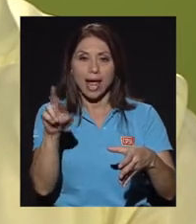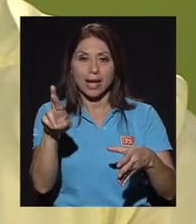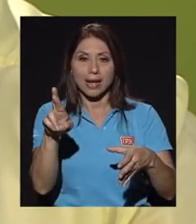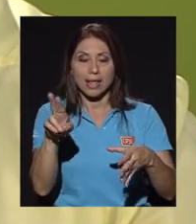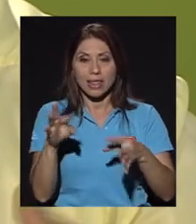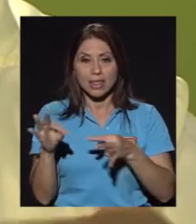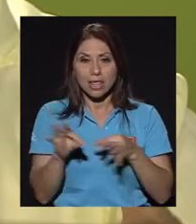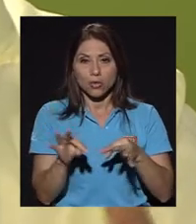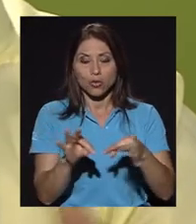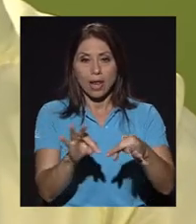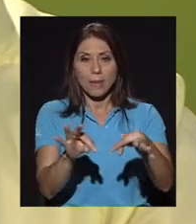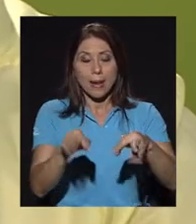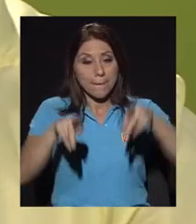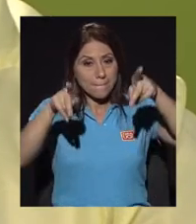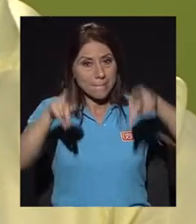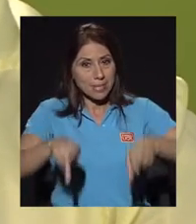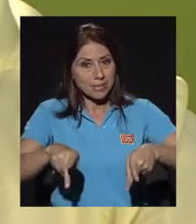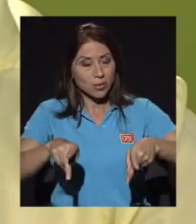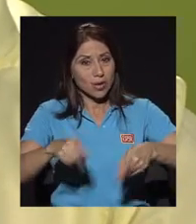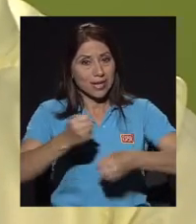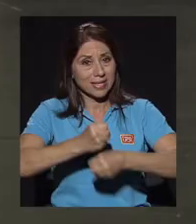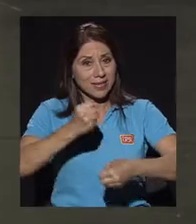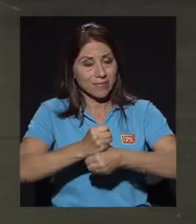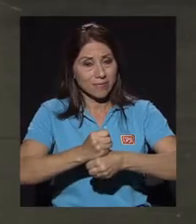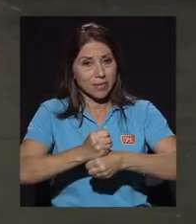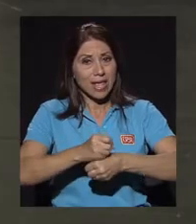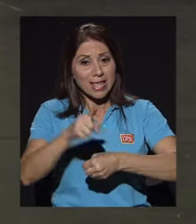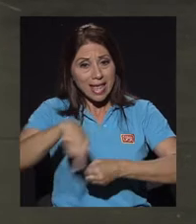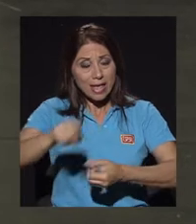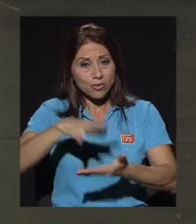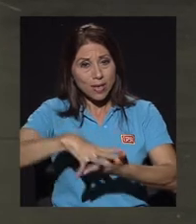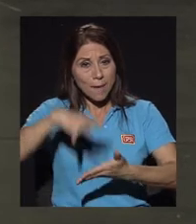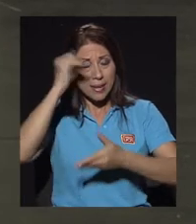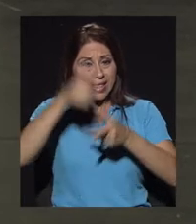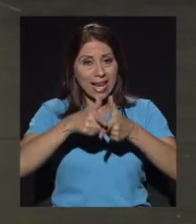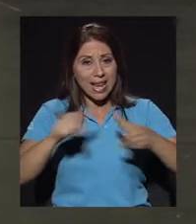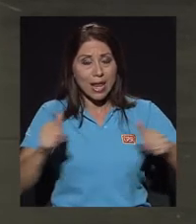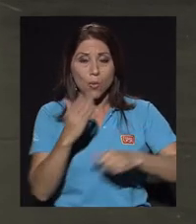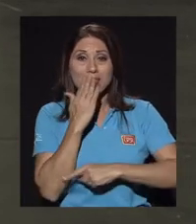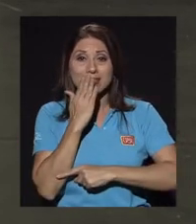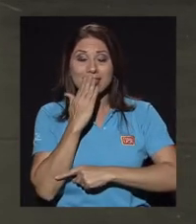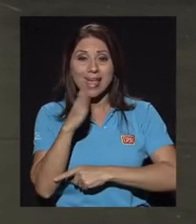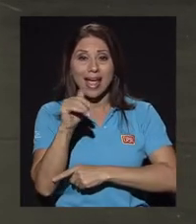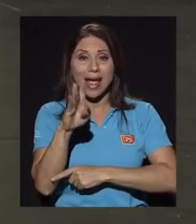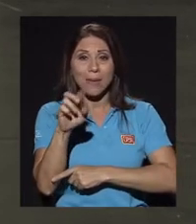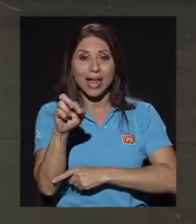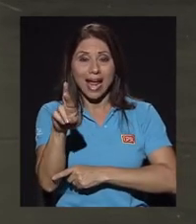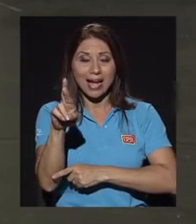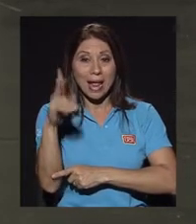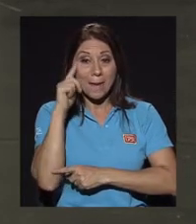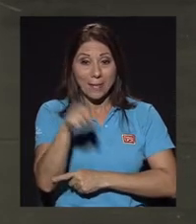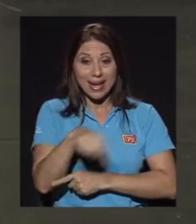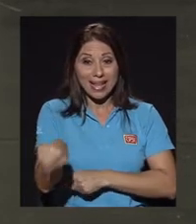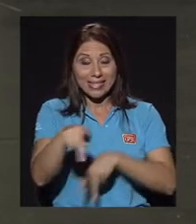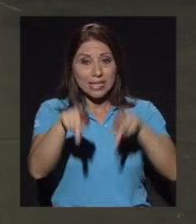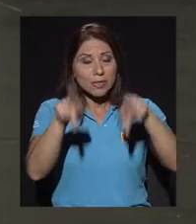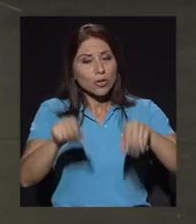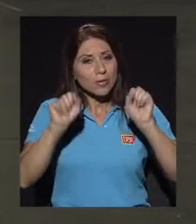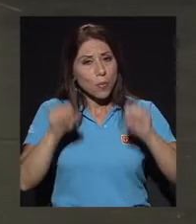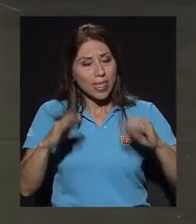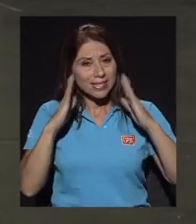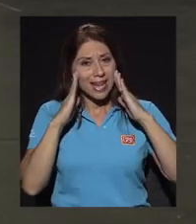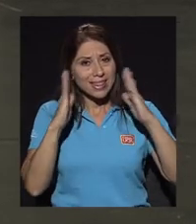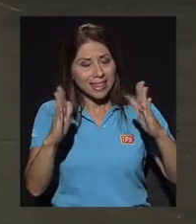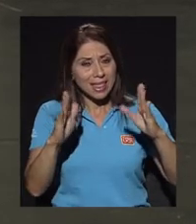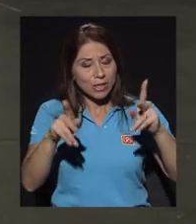con formación en la lengua indígena de Cabécar, para que puedan ser atendidos los ciudadanos auténticos y originales